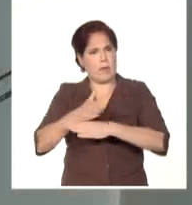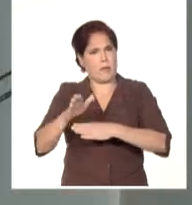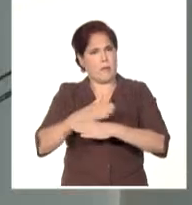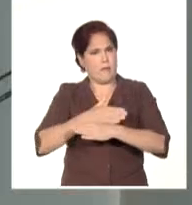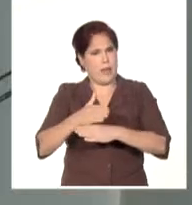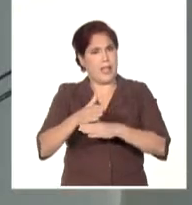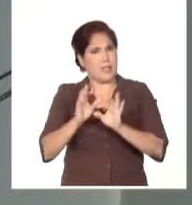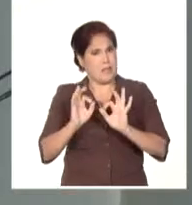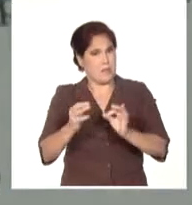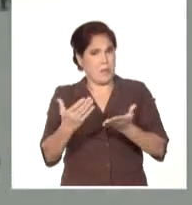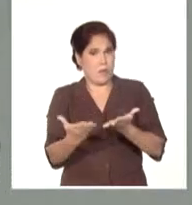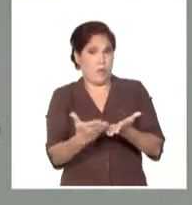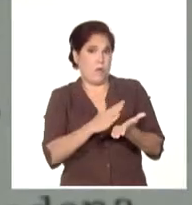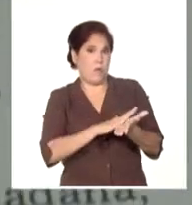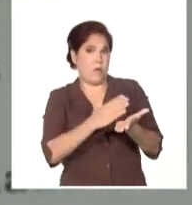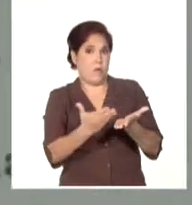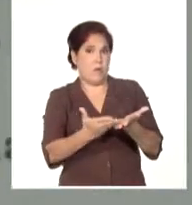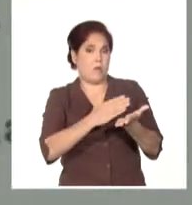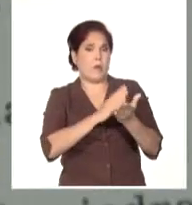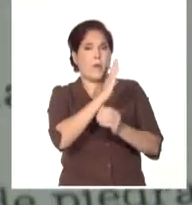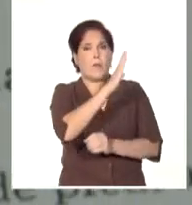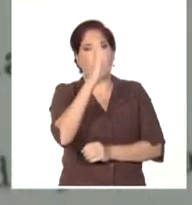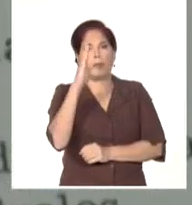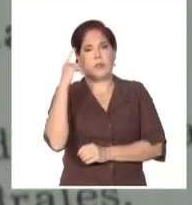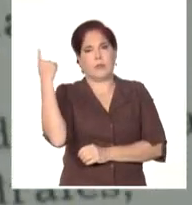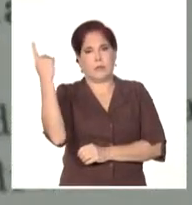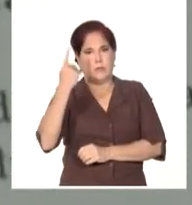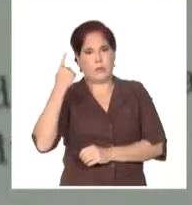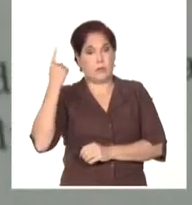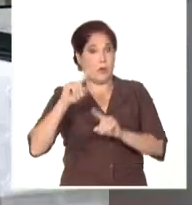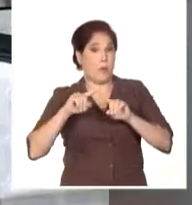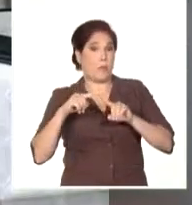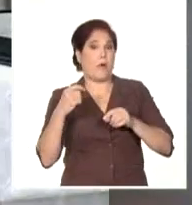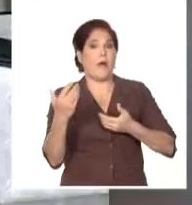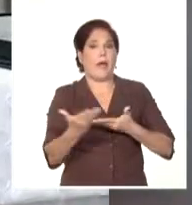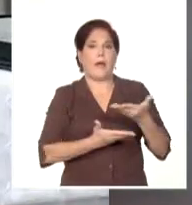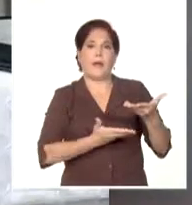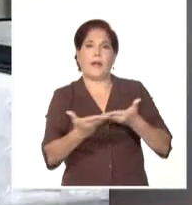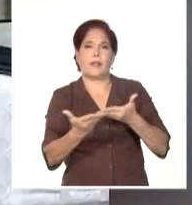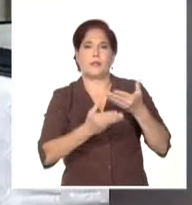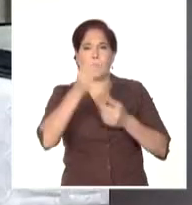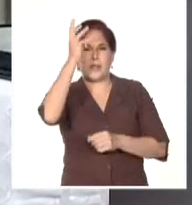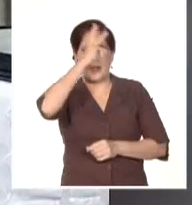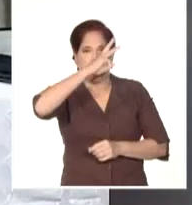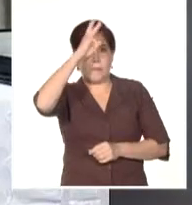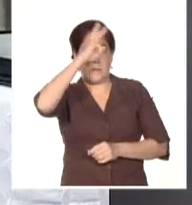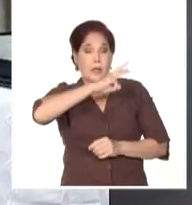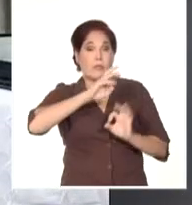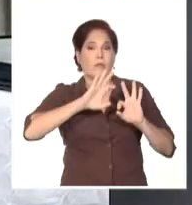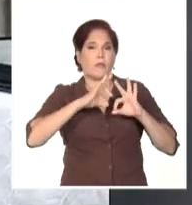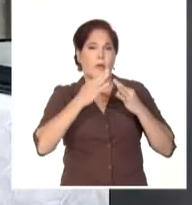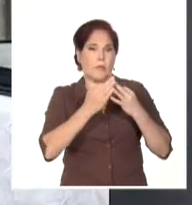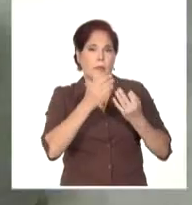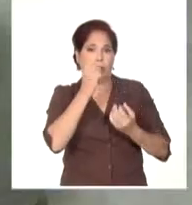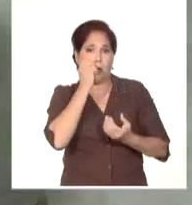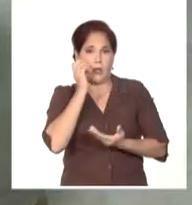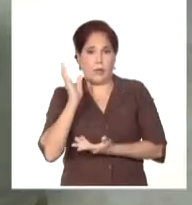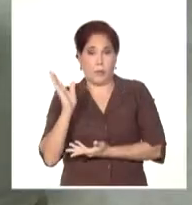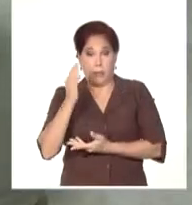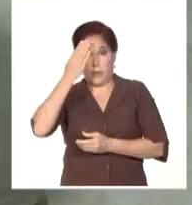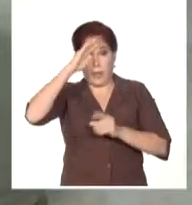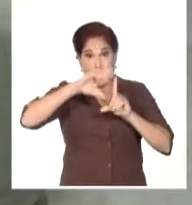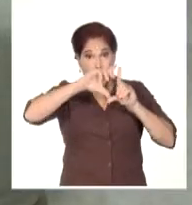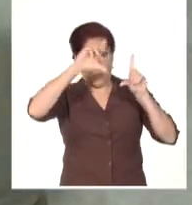Sputnik 57, llegó a la Biblioteca Nacional gracias a las gestiones en México de Gallardo y su familia y en Cuba